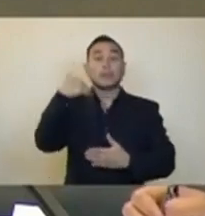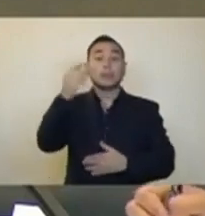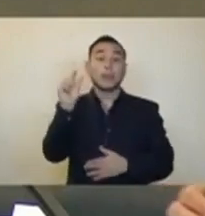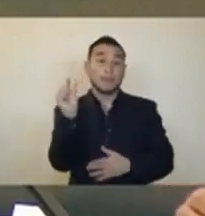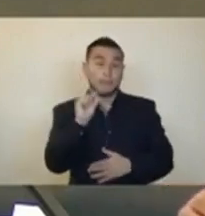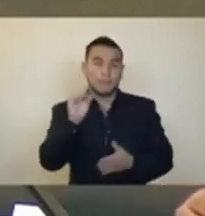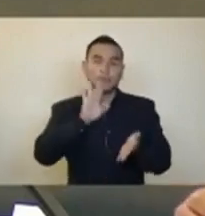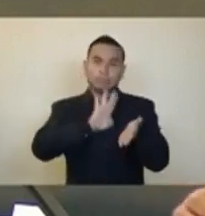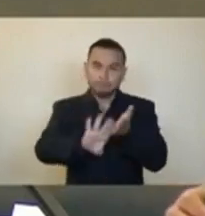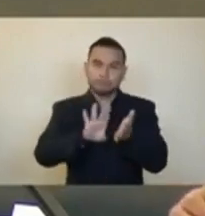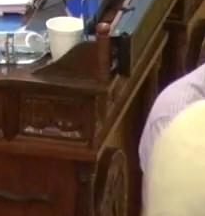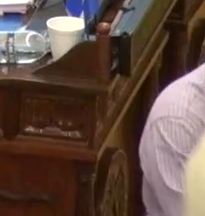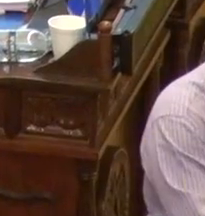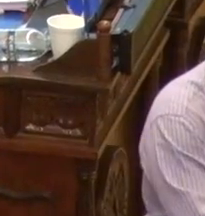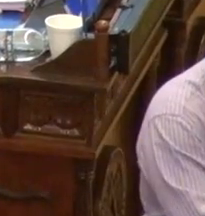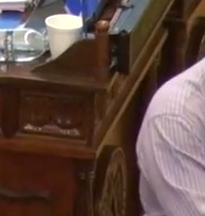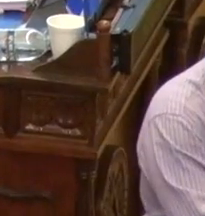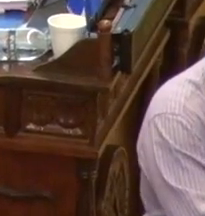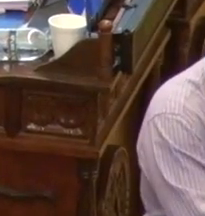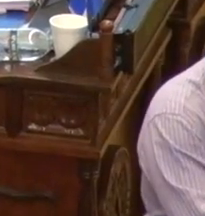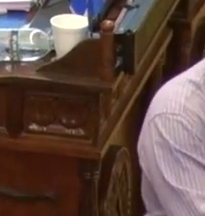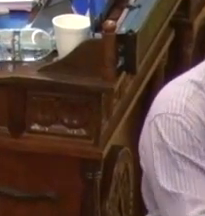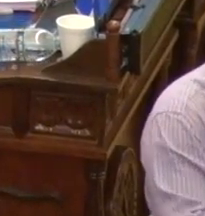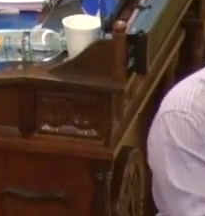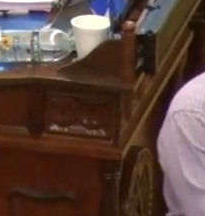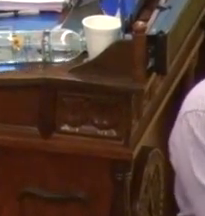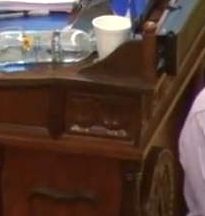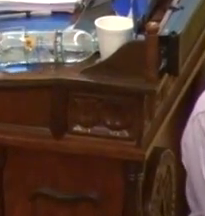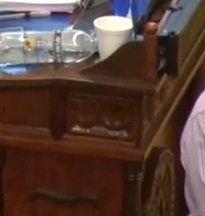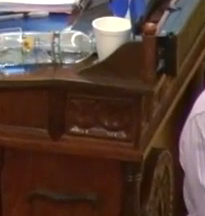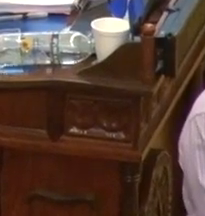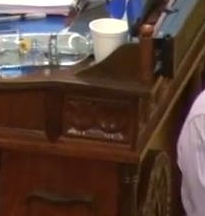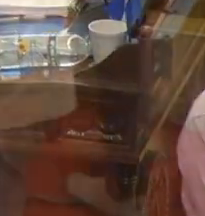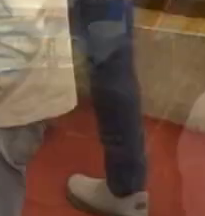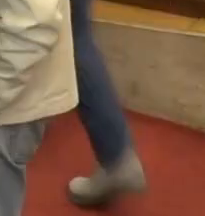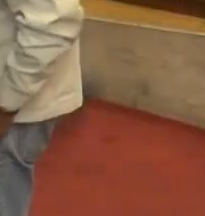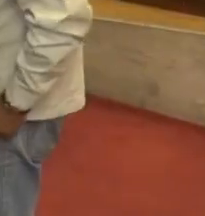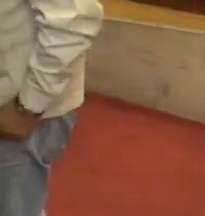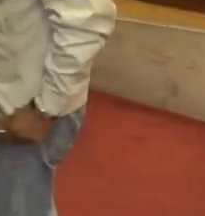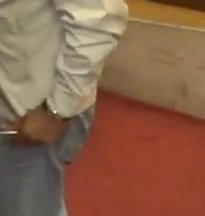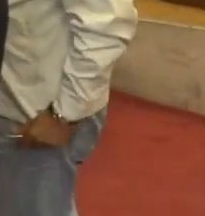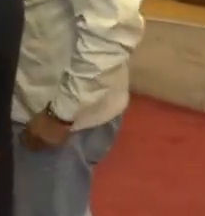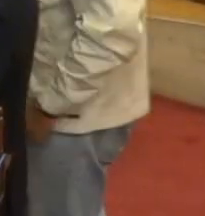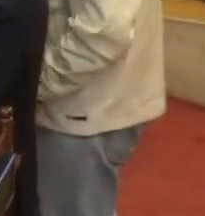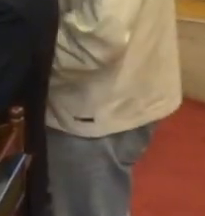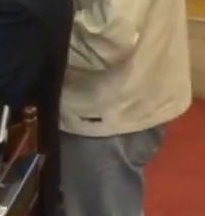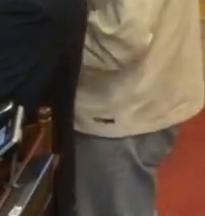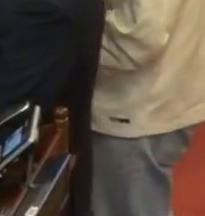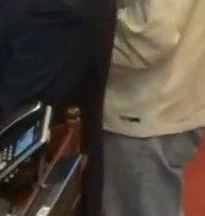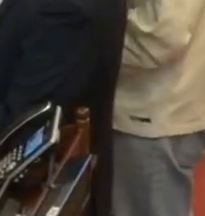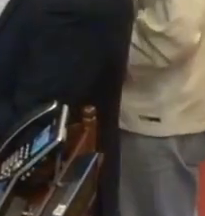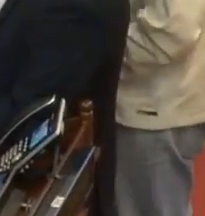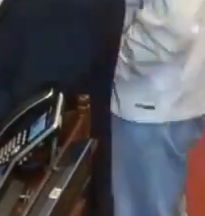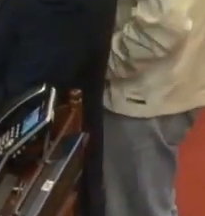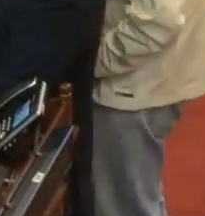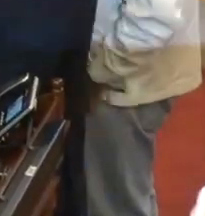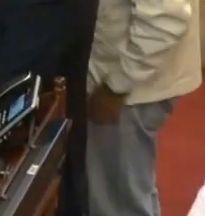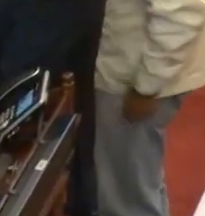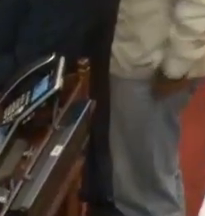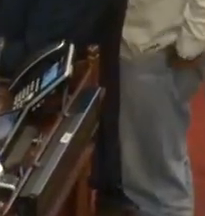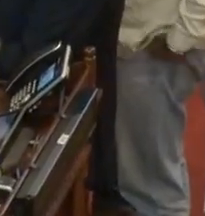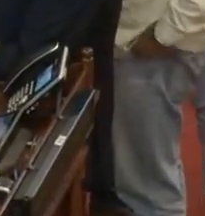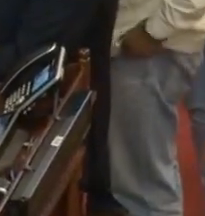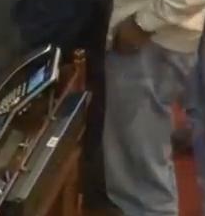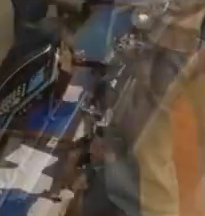productivo y capital de trabajo agradeció a la asamblea legislativa por aprobar la ley de restricción temporal de derechos constitucionales